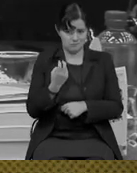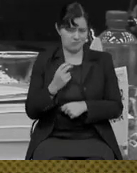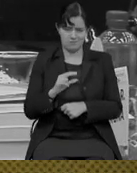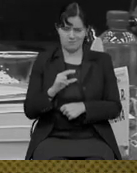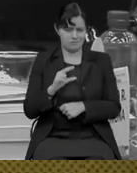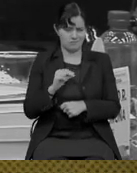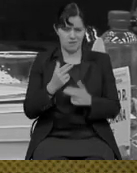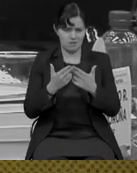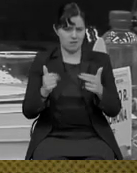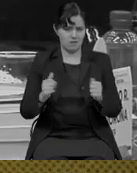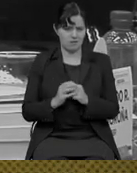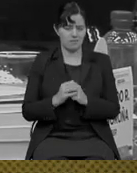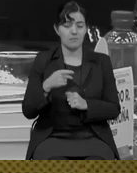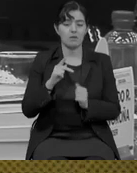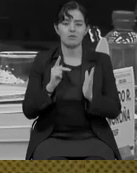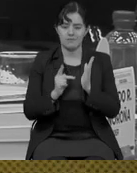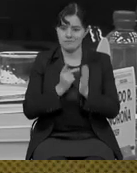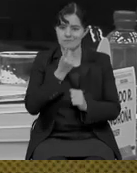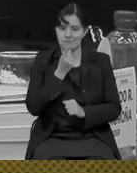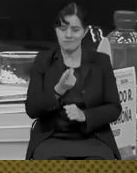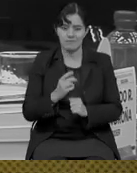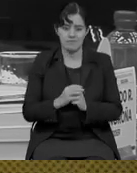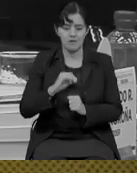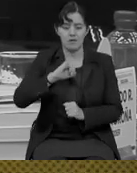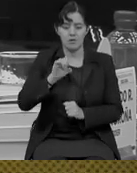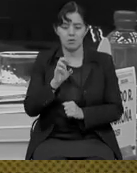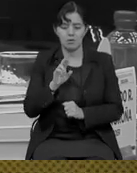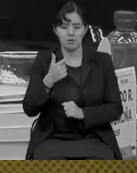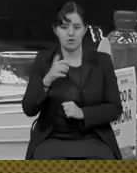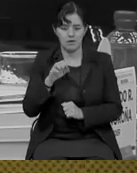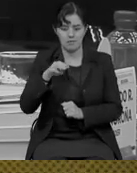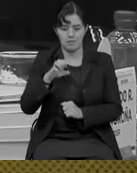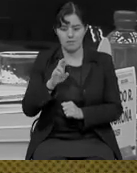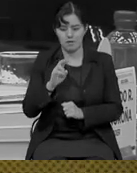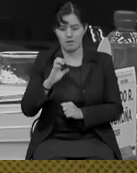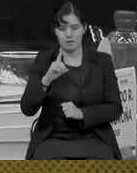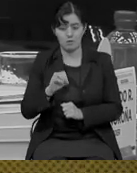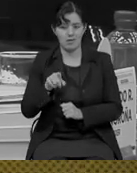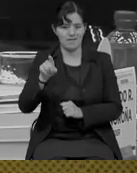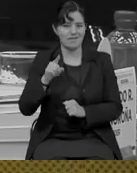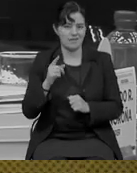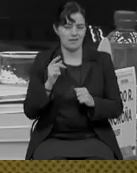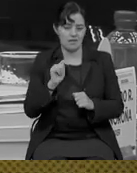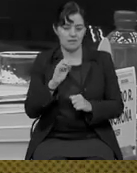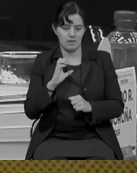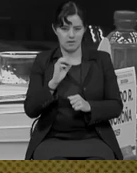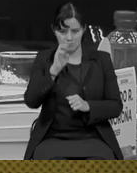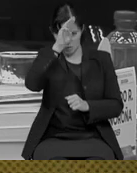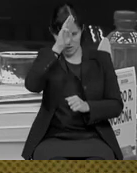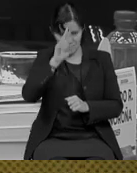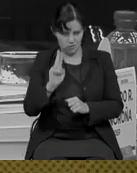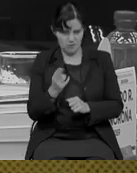Pero yo vuelvo a insistir, Jorge Mercado y Javier Arredondo, estudiantes del TEC de Monterrey, fueron asesinados durante el